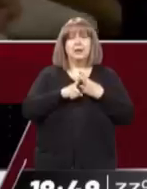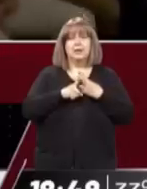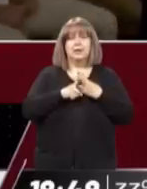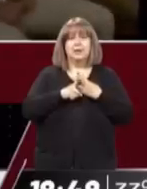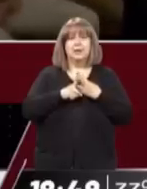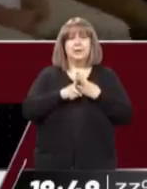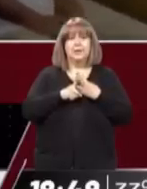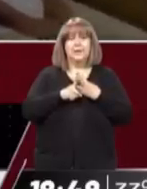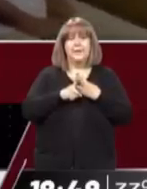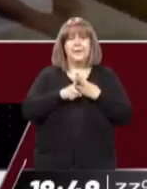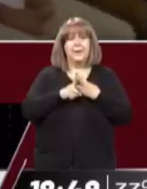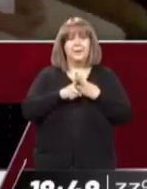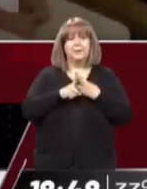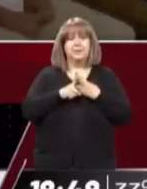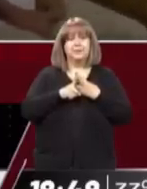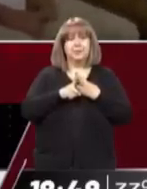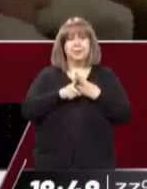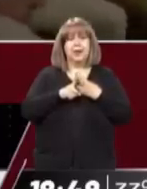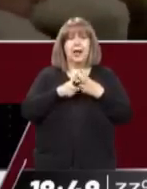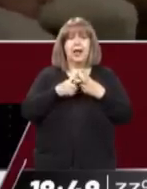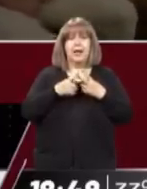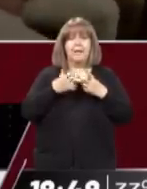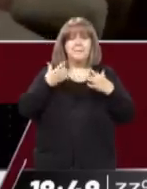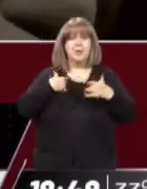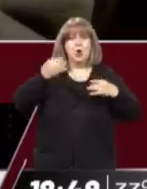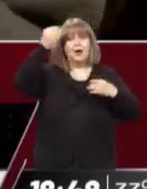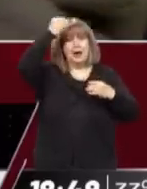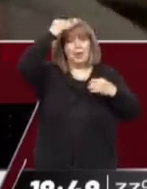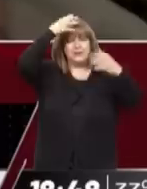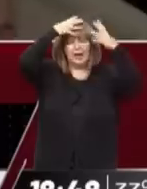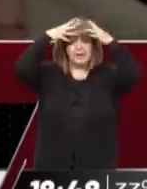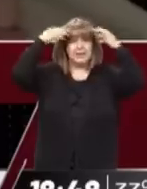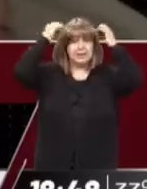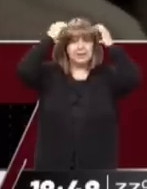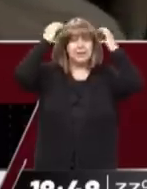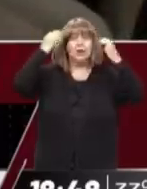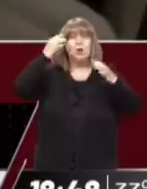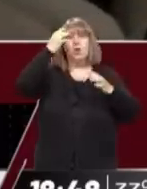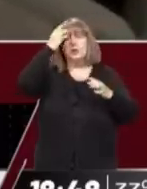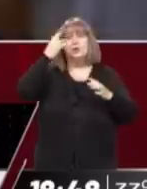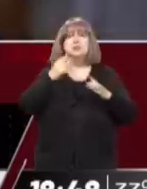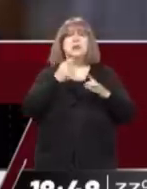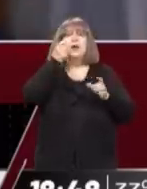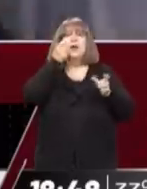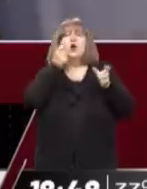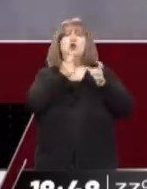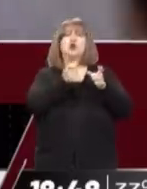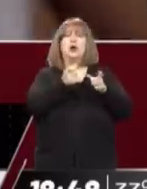el control, en donde se radica el control de los impulsos, que recién madura a los 21 o 22